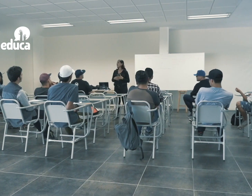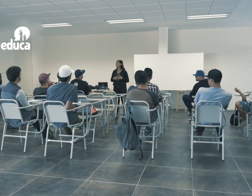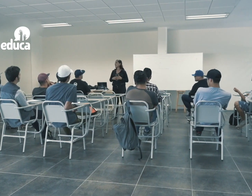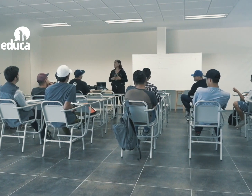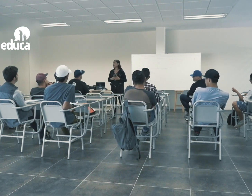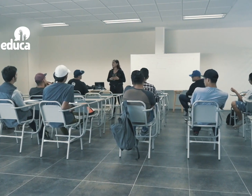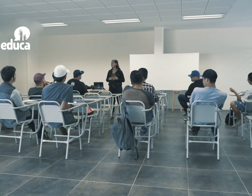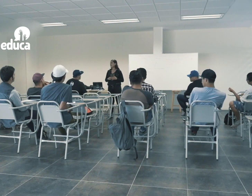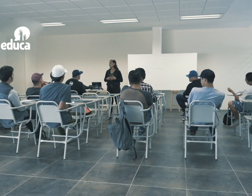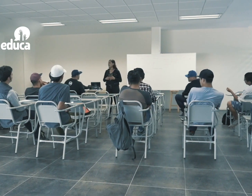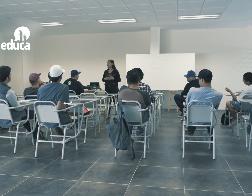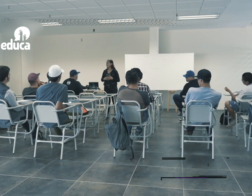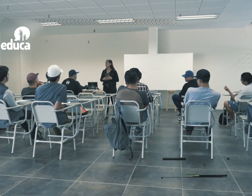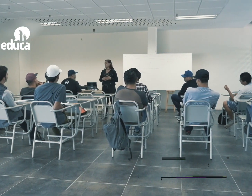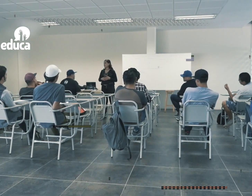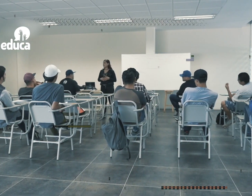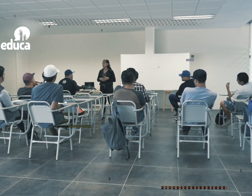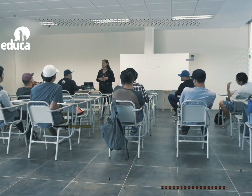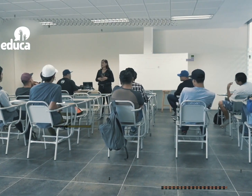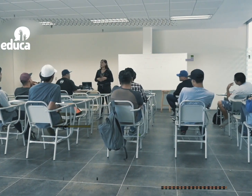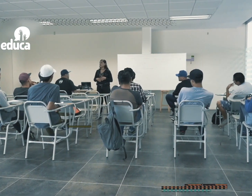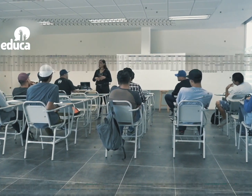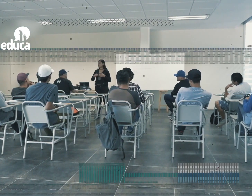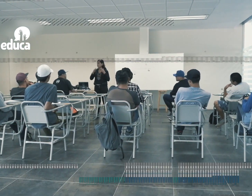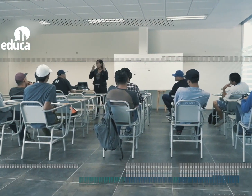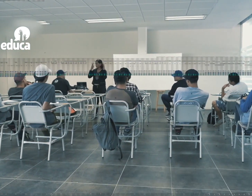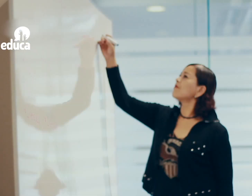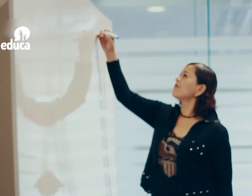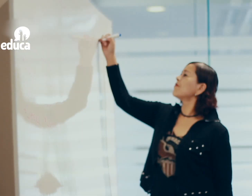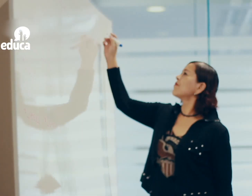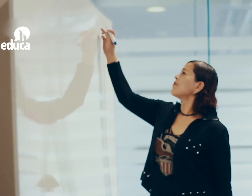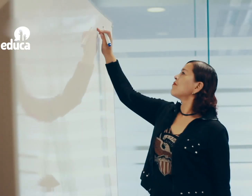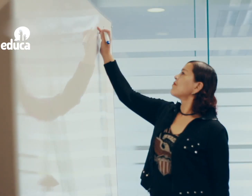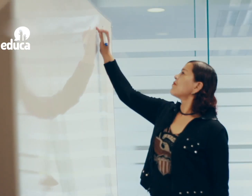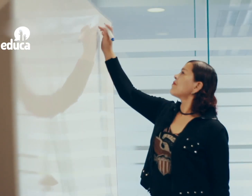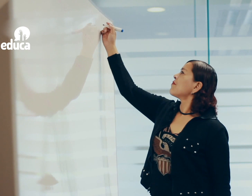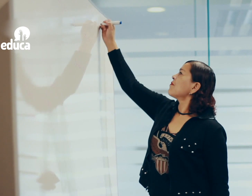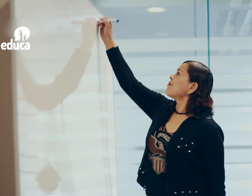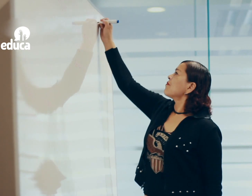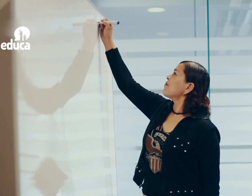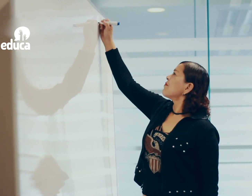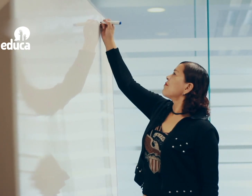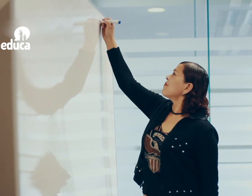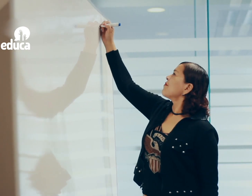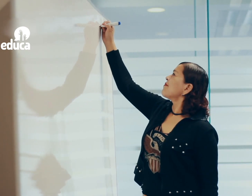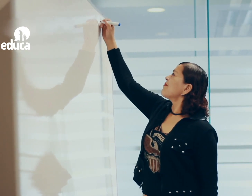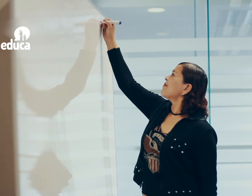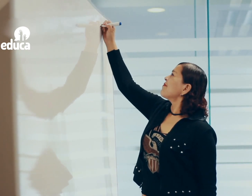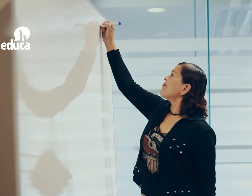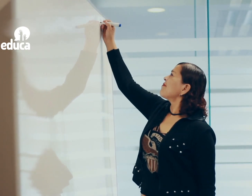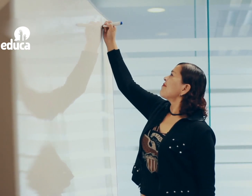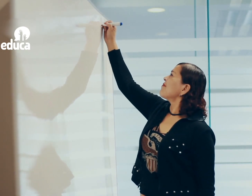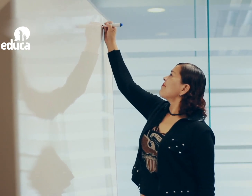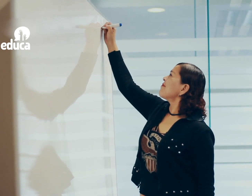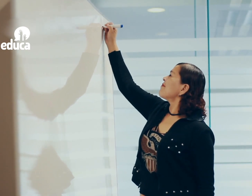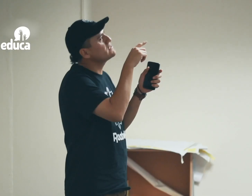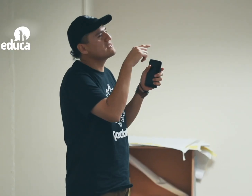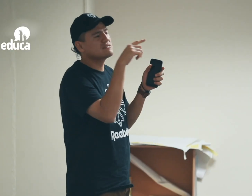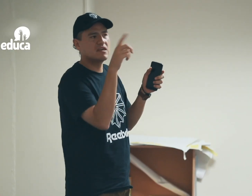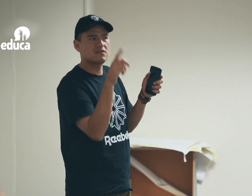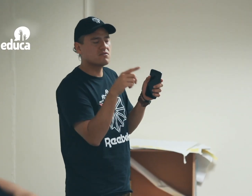entonces estructuré un primer taller, ¿no? Que era totalmente basado en versificación y en ideología. Después de